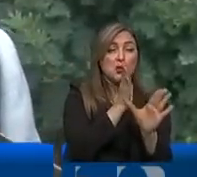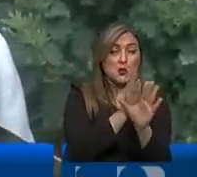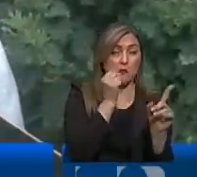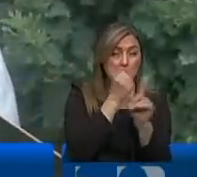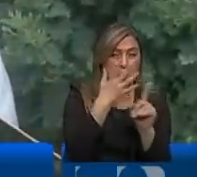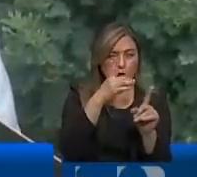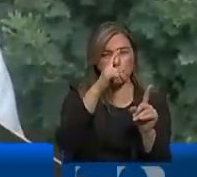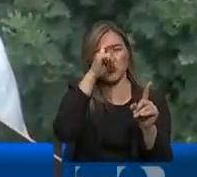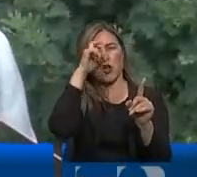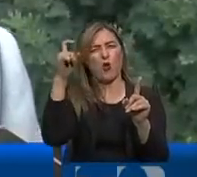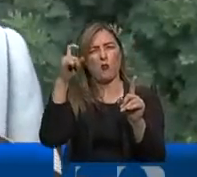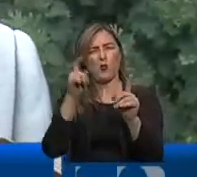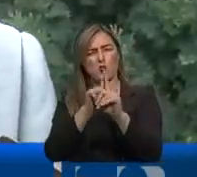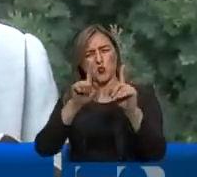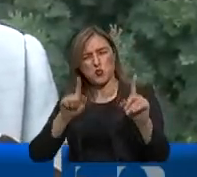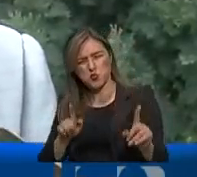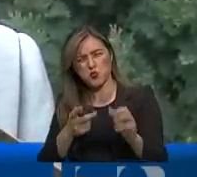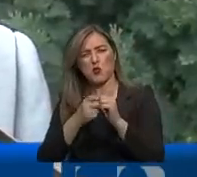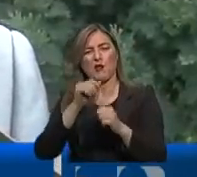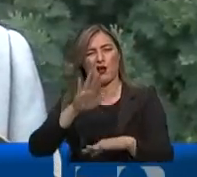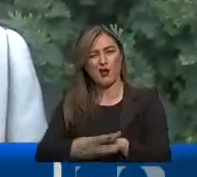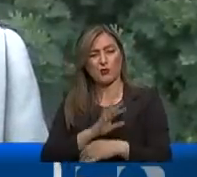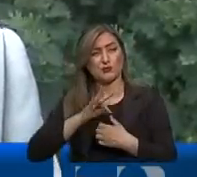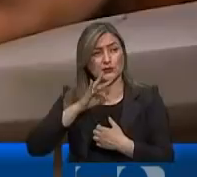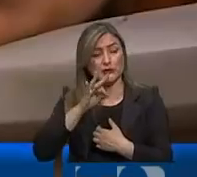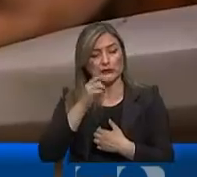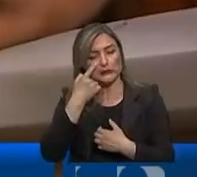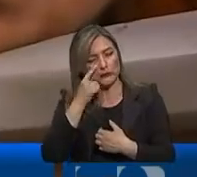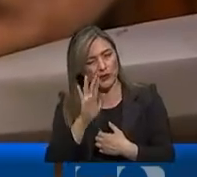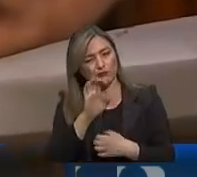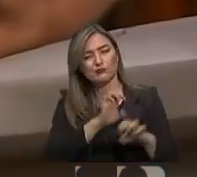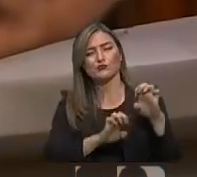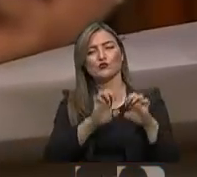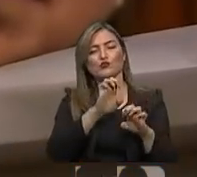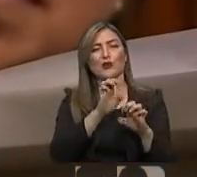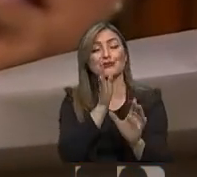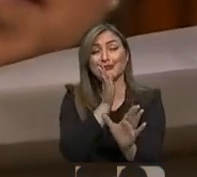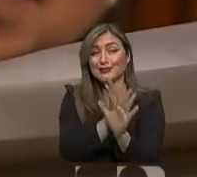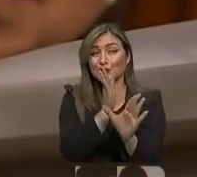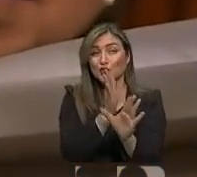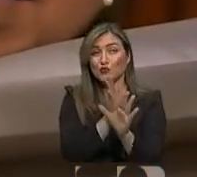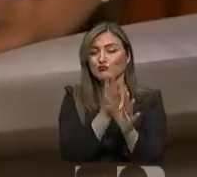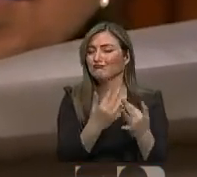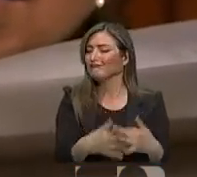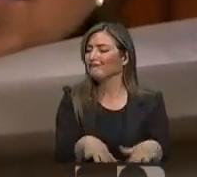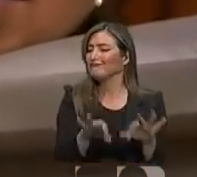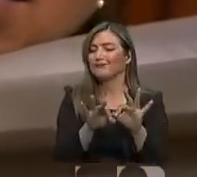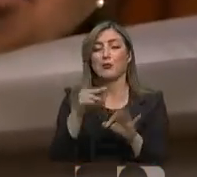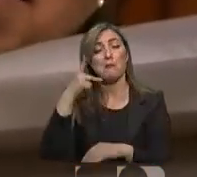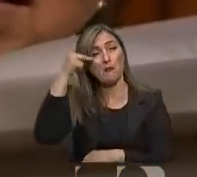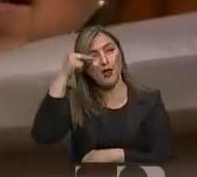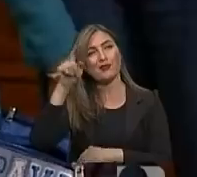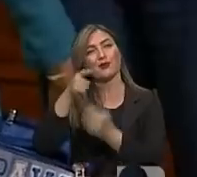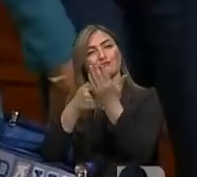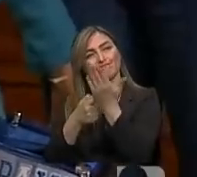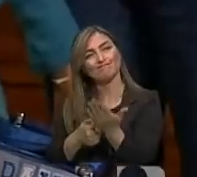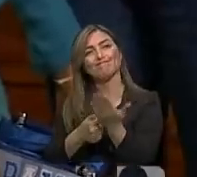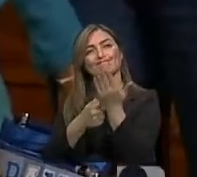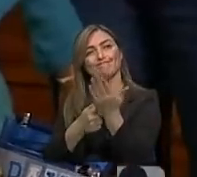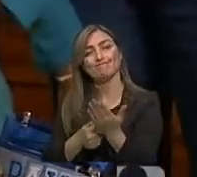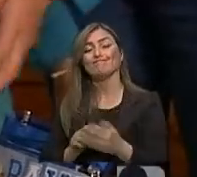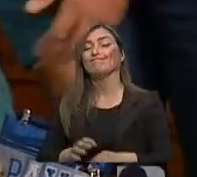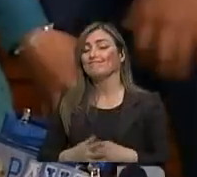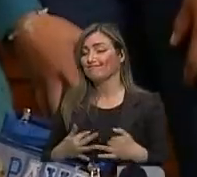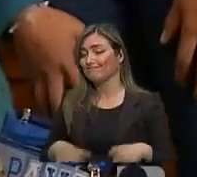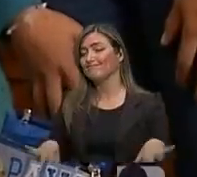afectación producto del distanciamiento que hemos tenido que soportar por la pandemia. El aspecto psicológico es justamente un tema que los padres y madres de familia